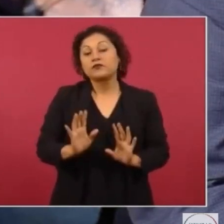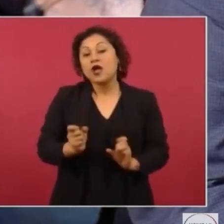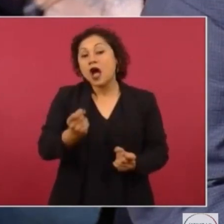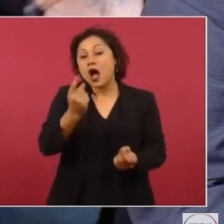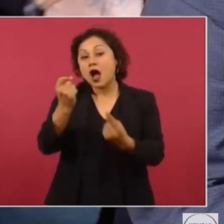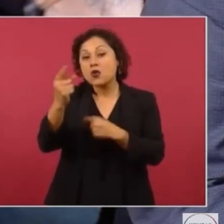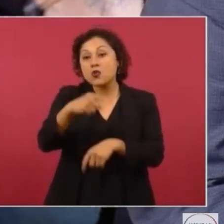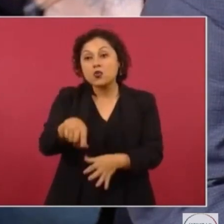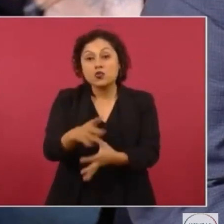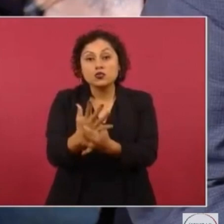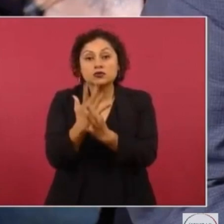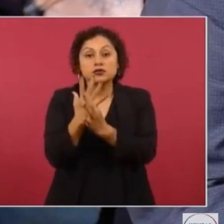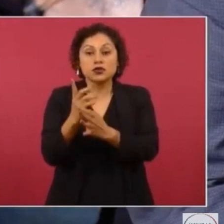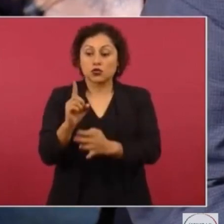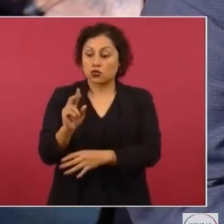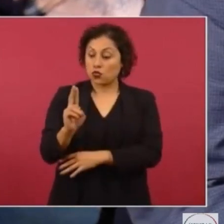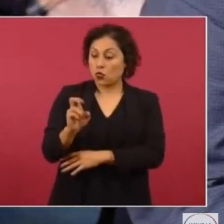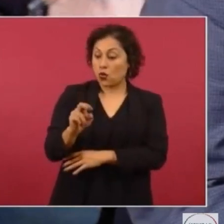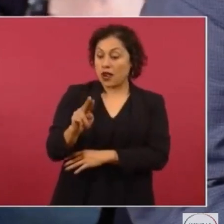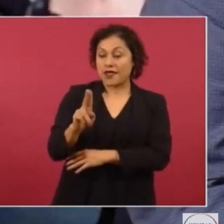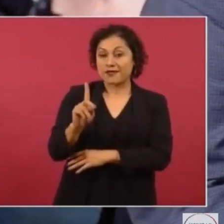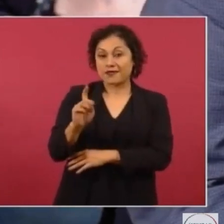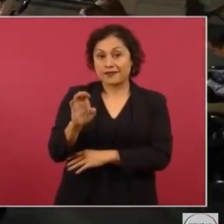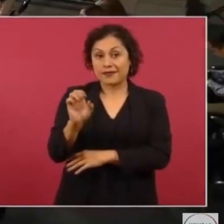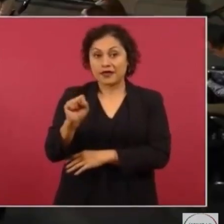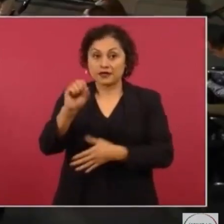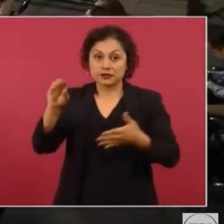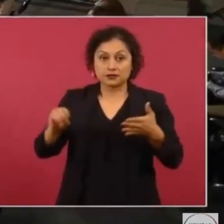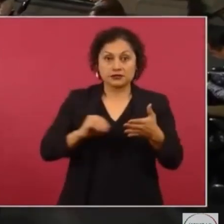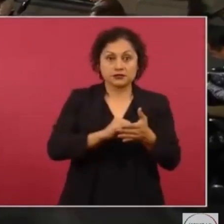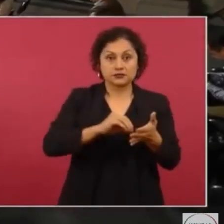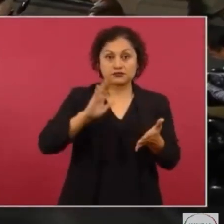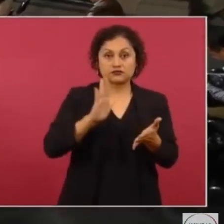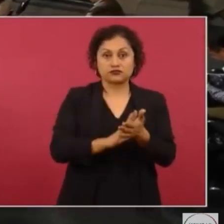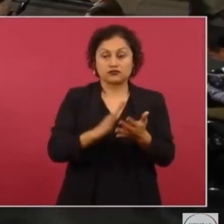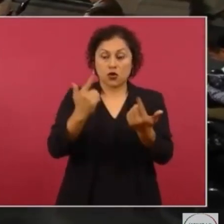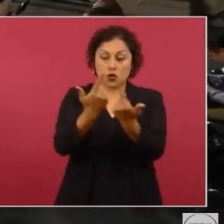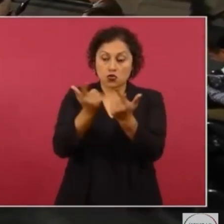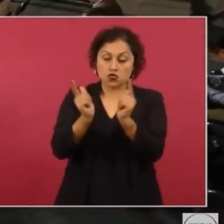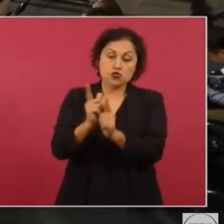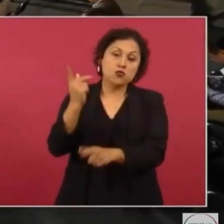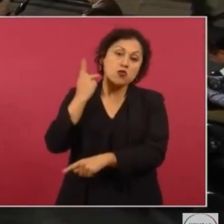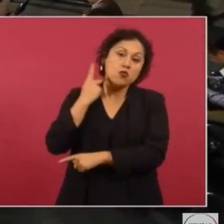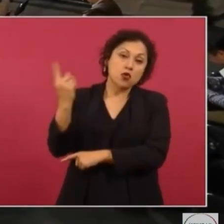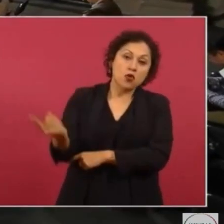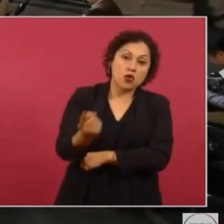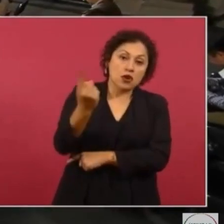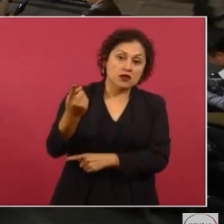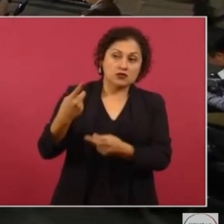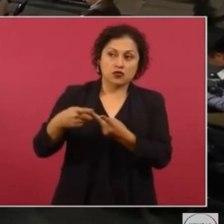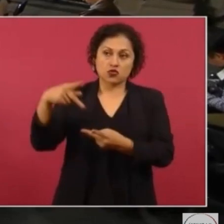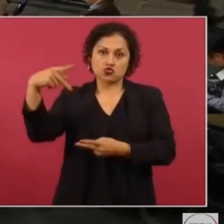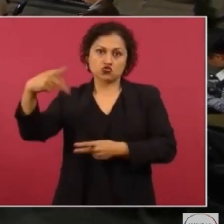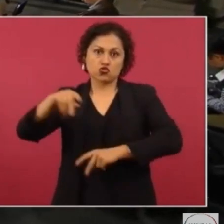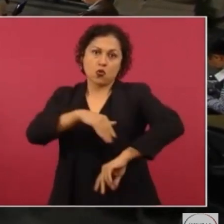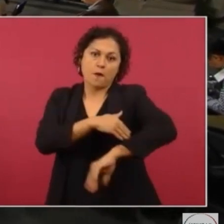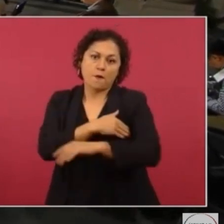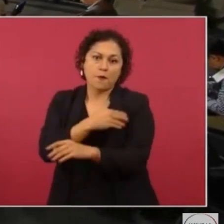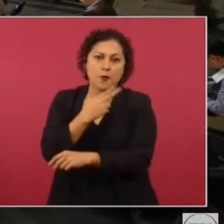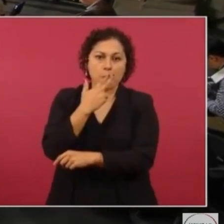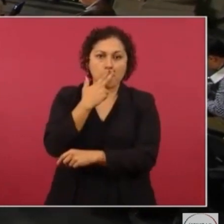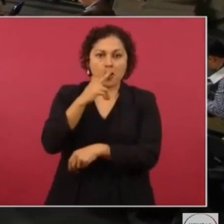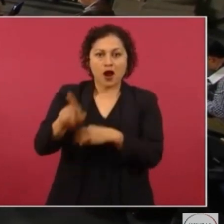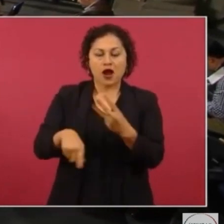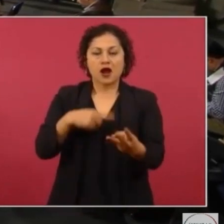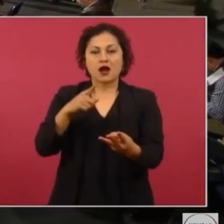estos tres elementos: la vida eterna de los partidos, el guardadito de los partidos y el trasvase de